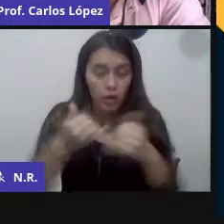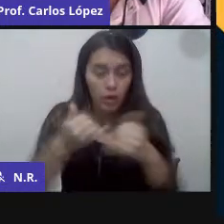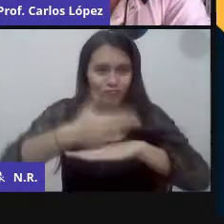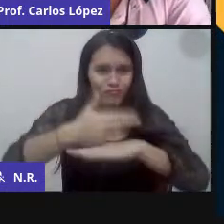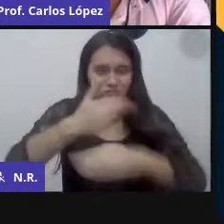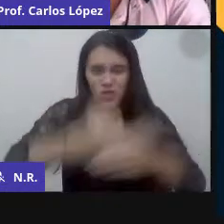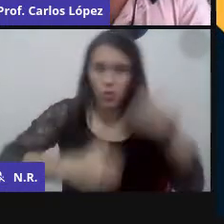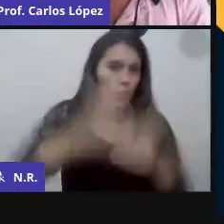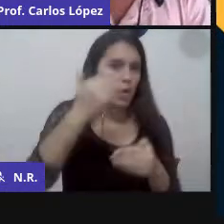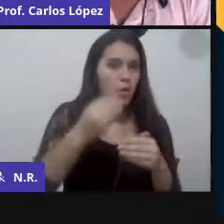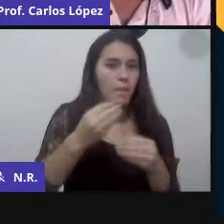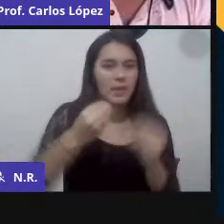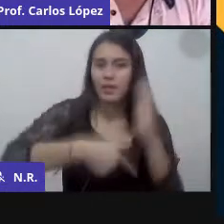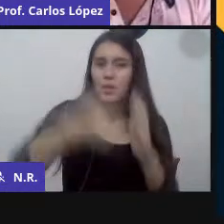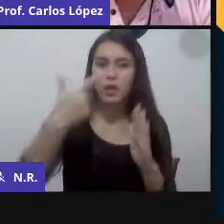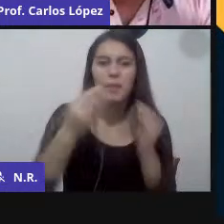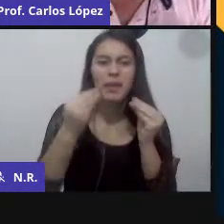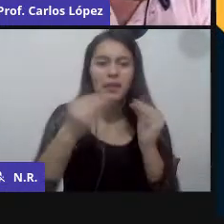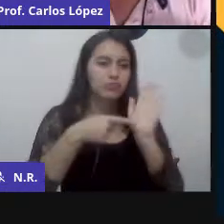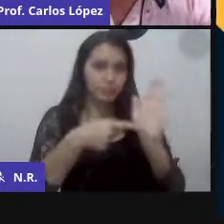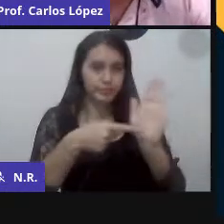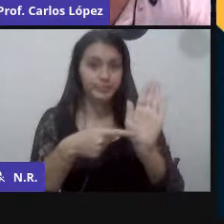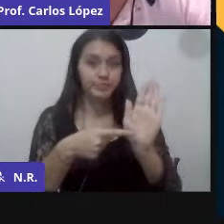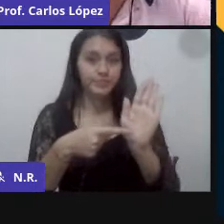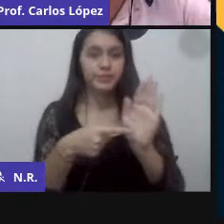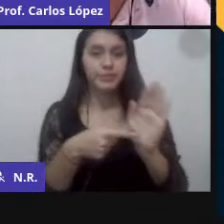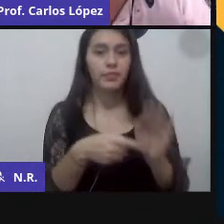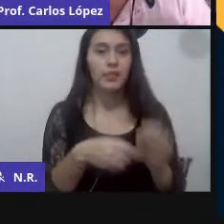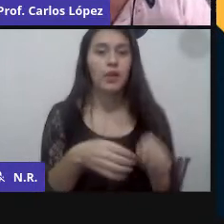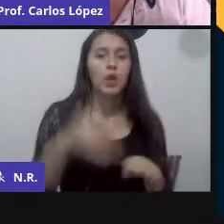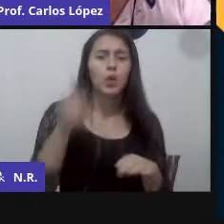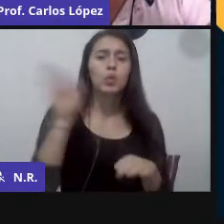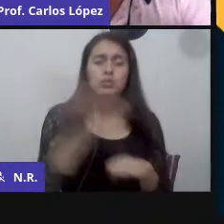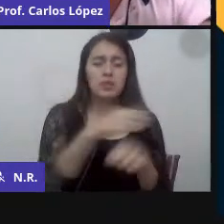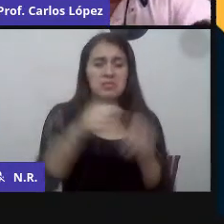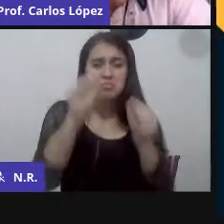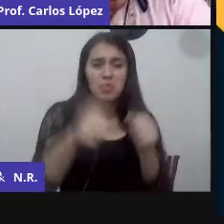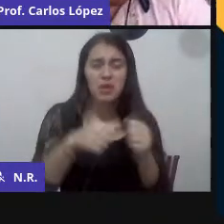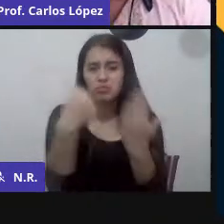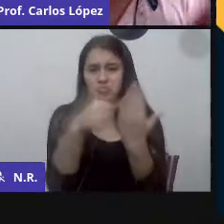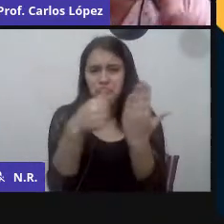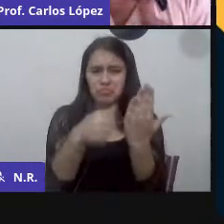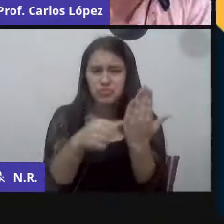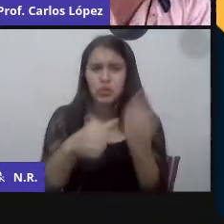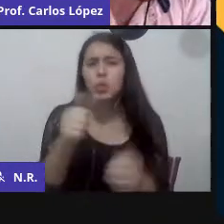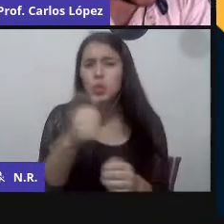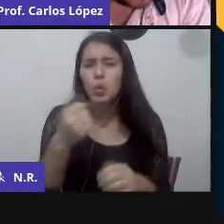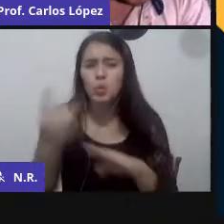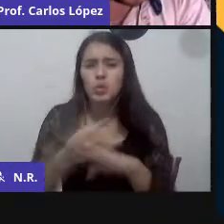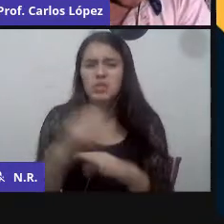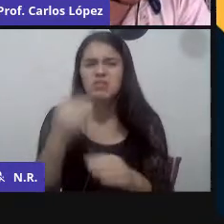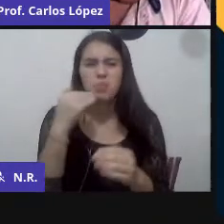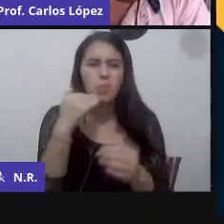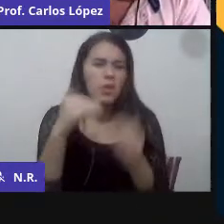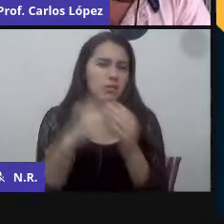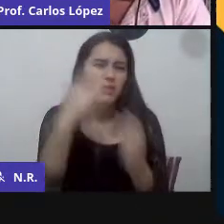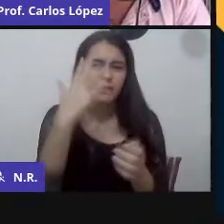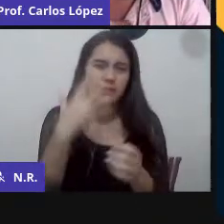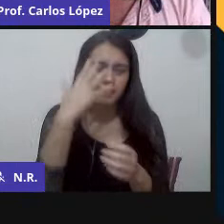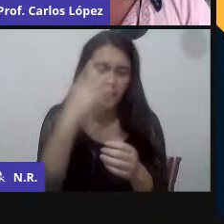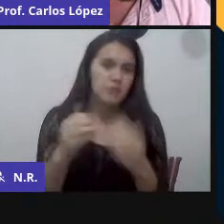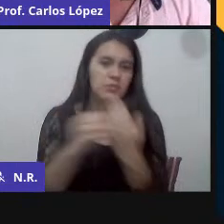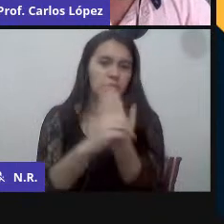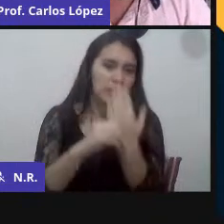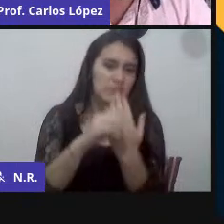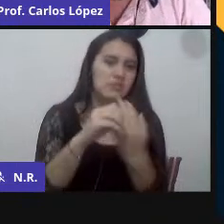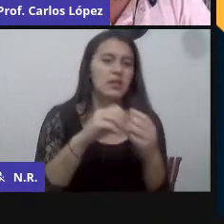desde YouTube, desde Facebook, desde Twitter, Instagram, etcétera, etcétera. Y aquí están una activación. Ahorita Jorge